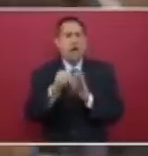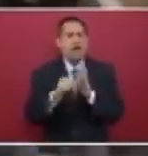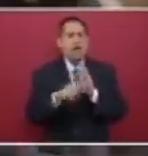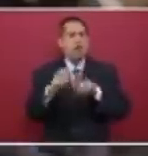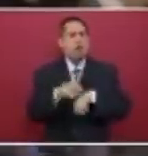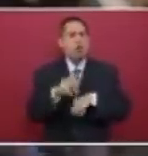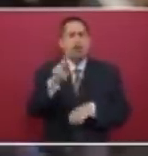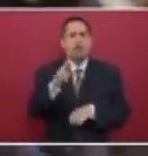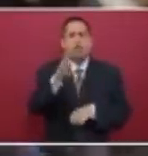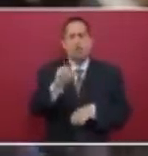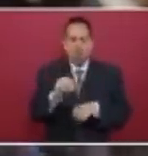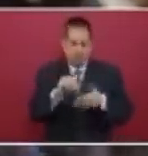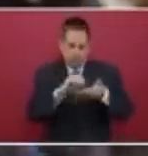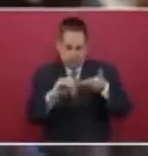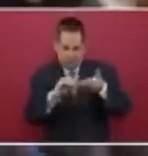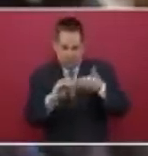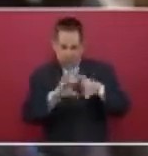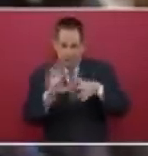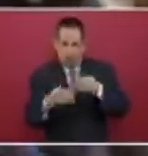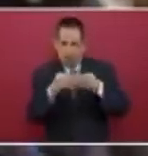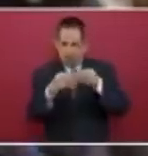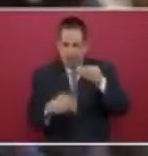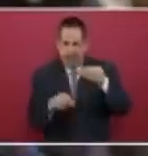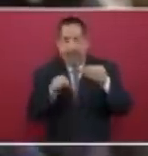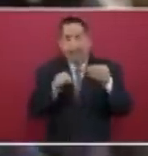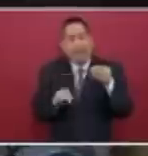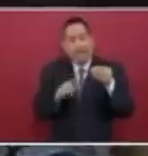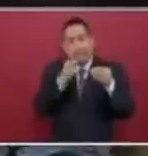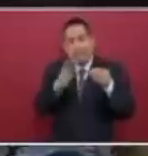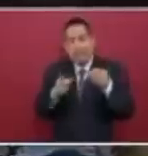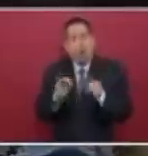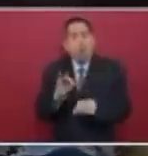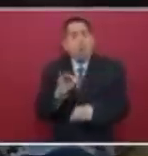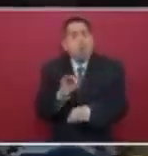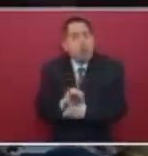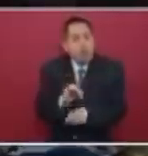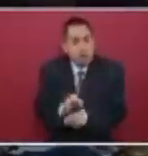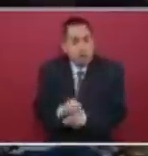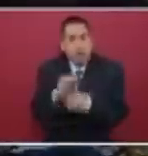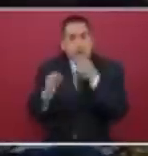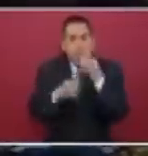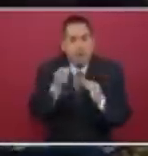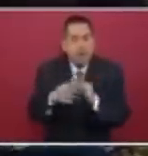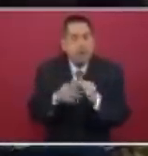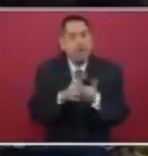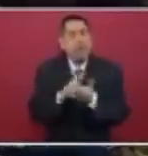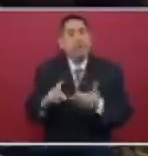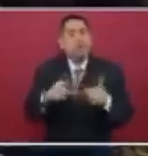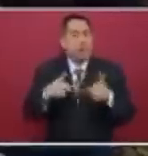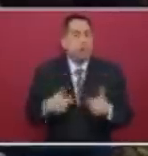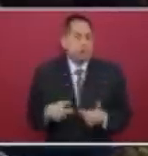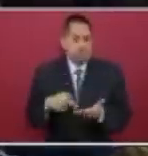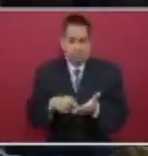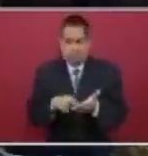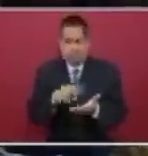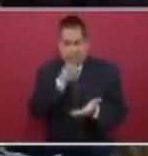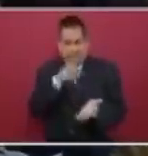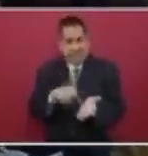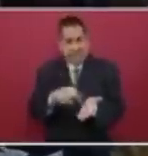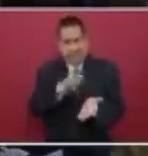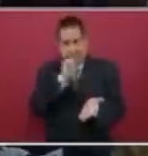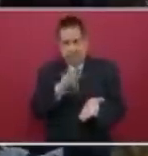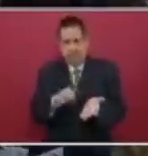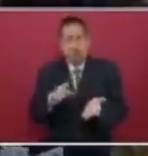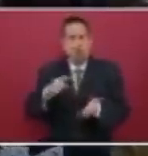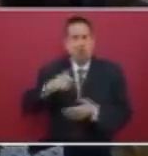89 en su parte completo que destaca la protección y promoción de los derechos derechos humanos si yo